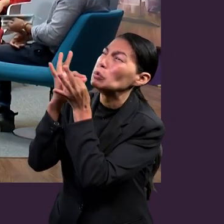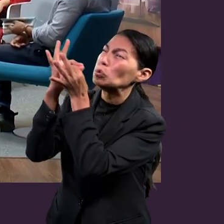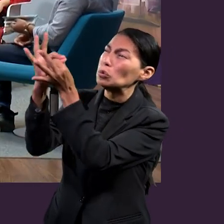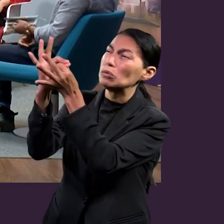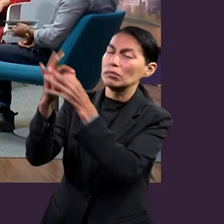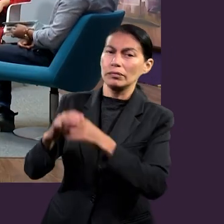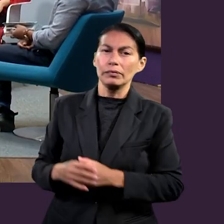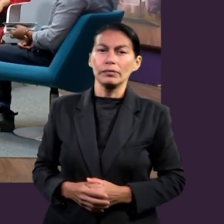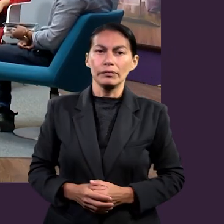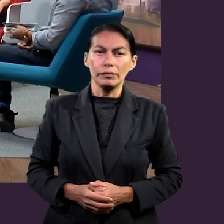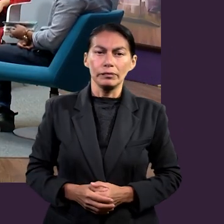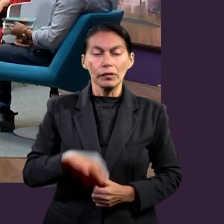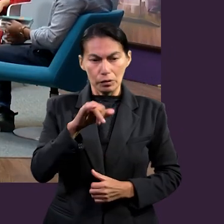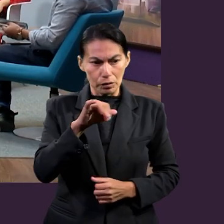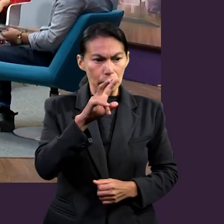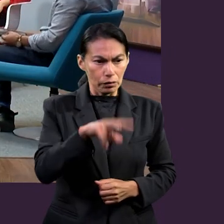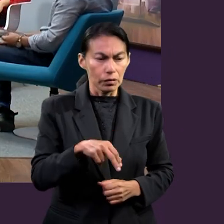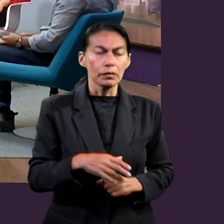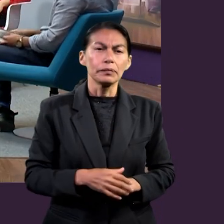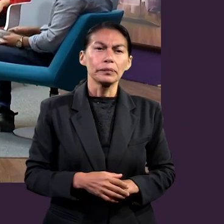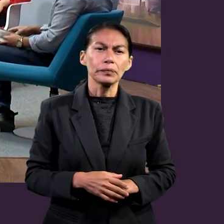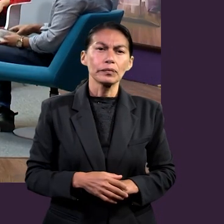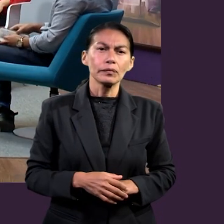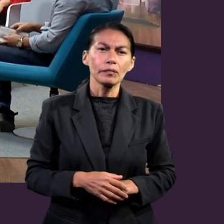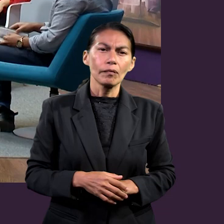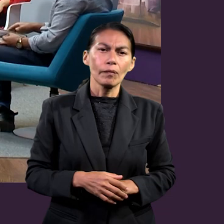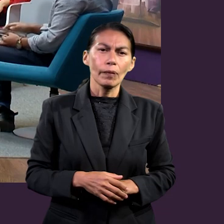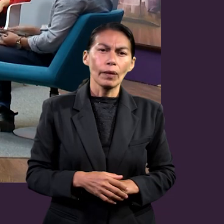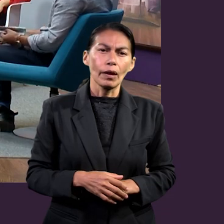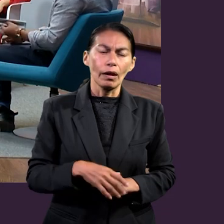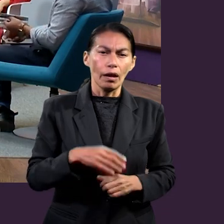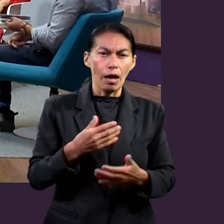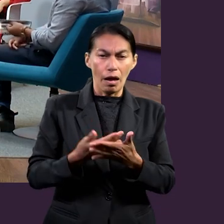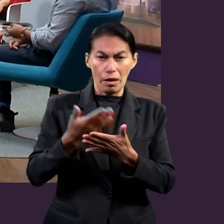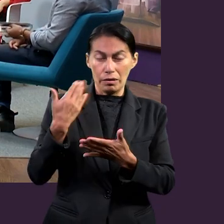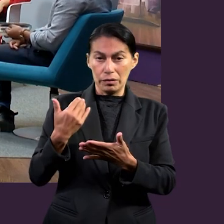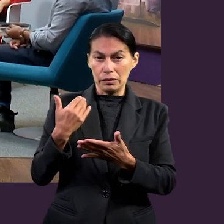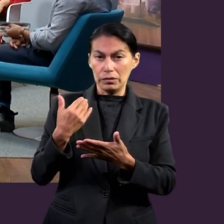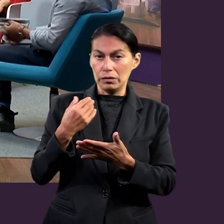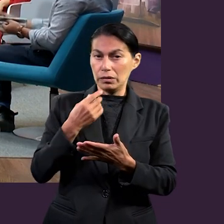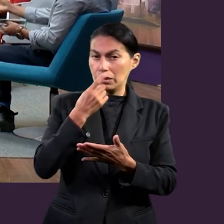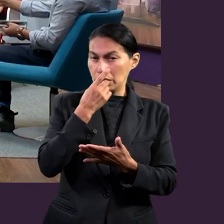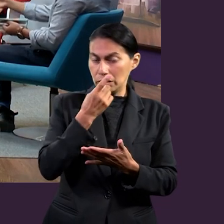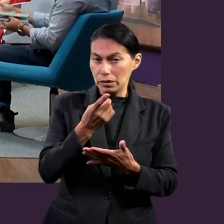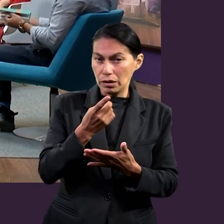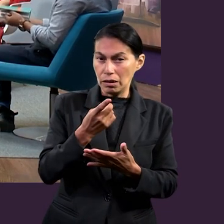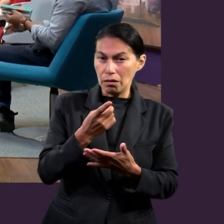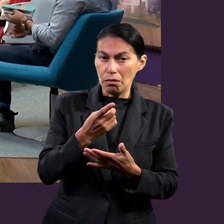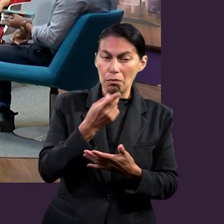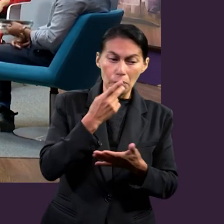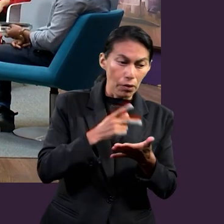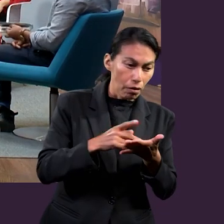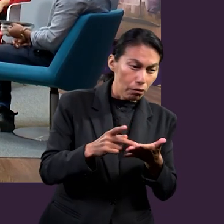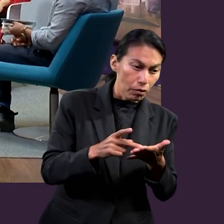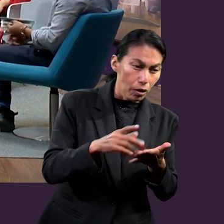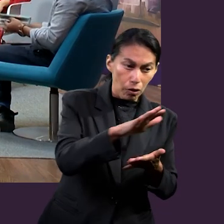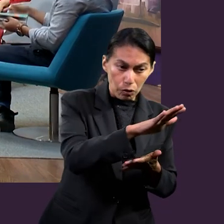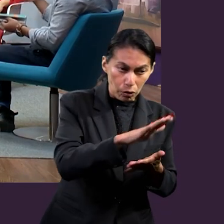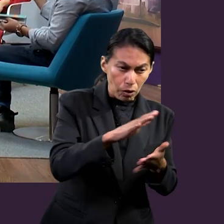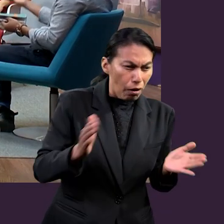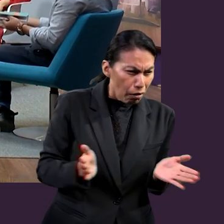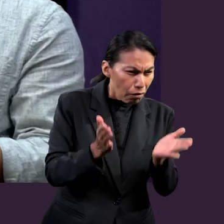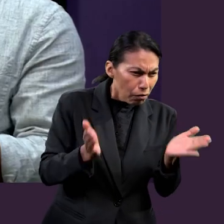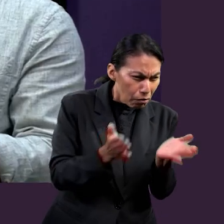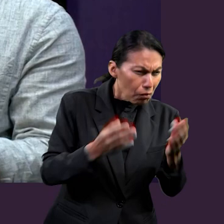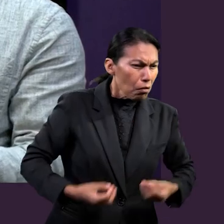Sí, definitivamente. O sea, si vemos igual el capítulo anterior, Pablo se está exhortando a los efesios a que él quiere que